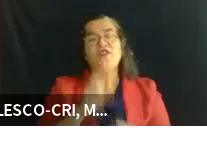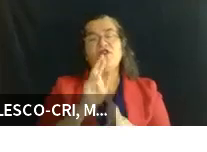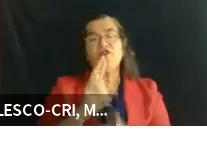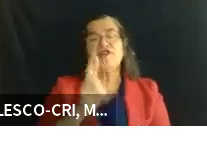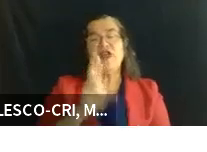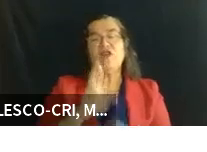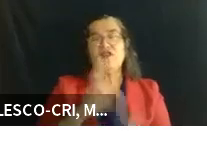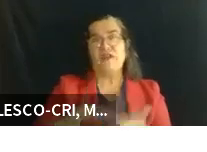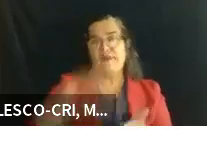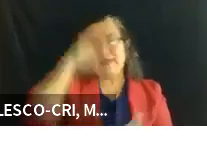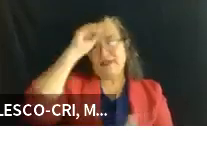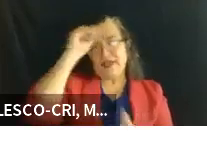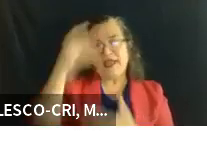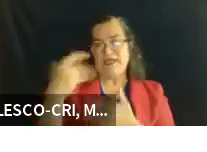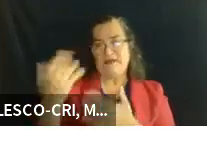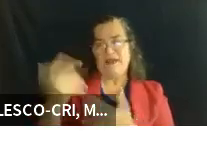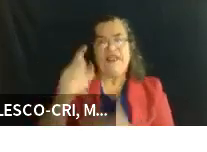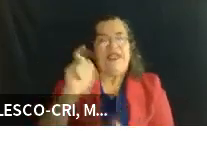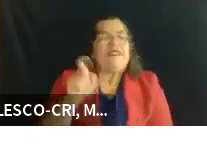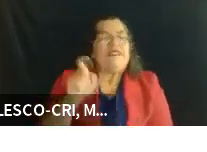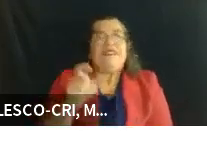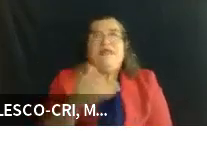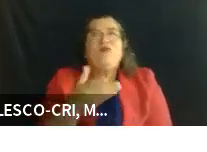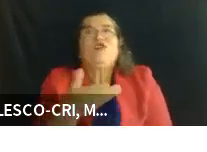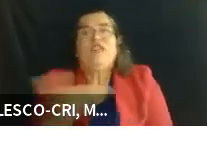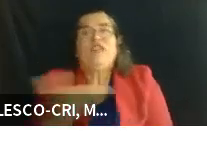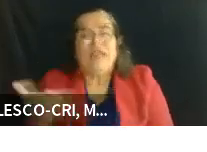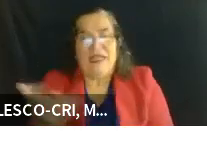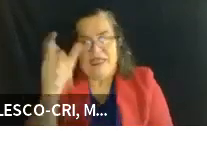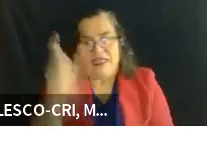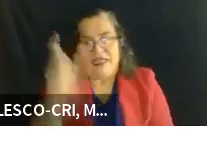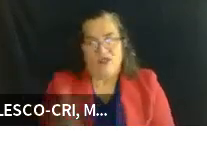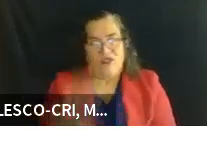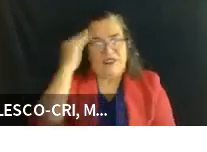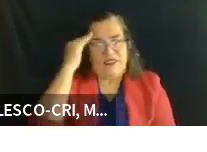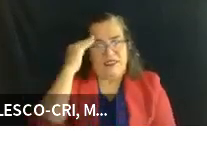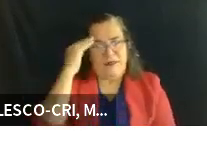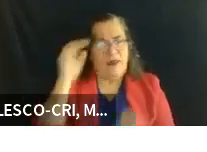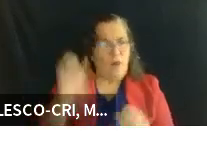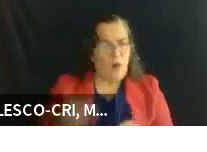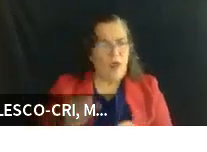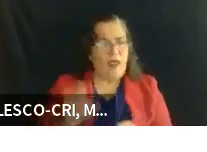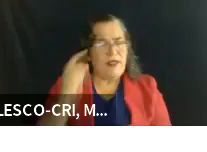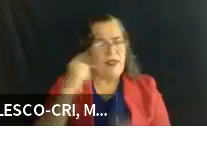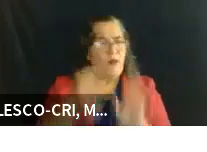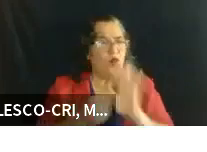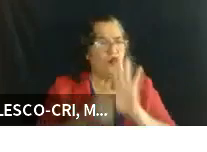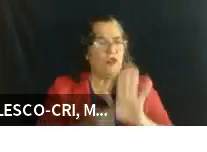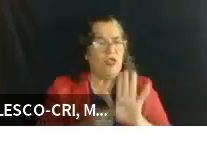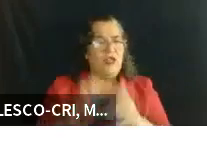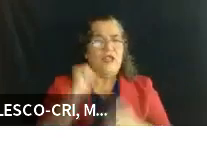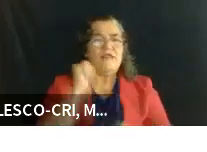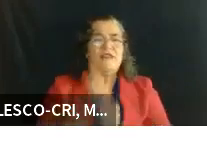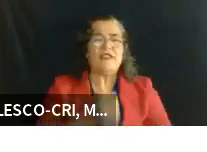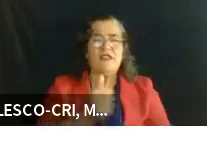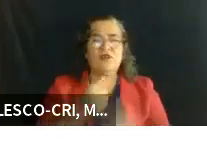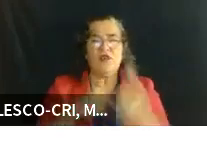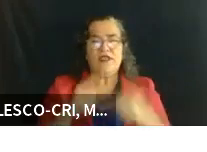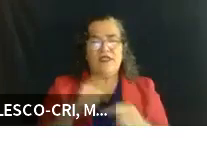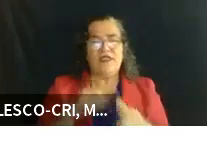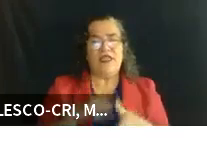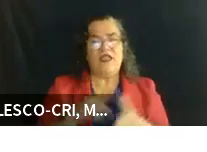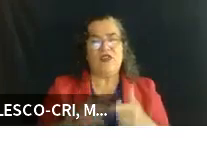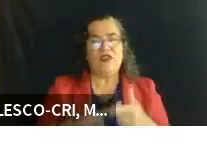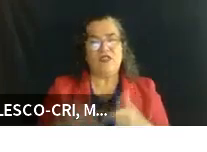esperados, aquello que necesitamos que el estudiante sepa, comprenda y sea capaz de demostrar al finalizar una asignatura. Y fíjense que vuelven los